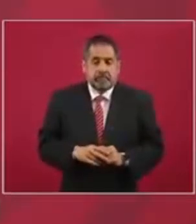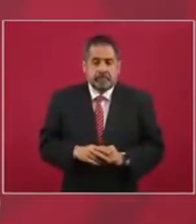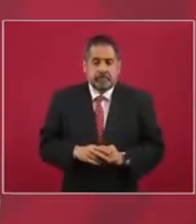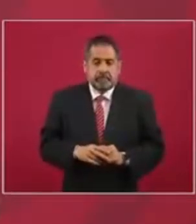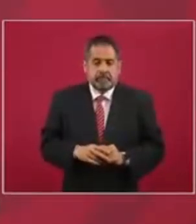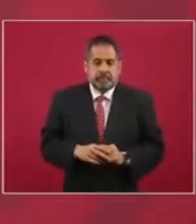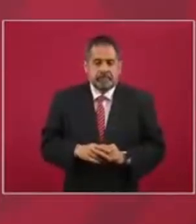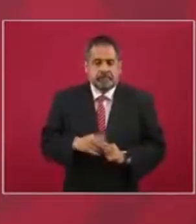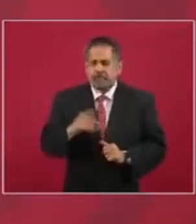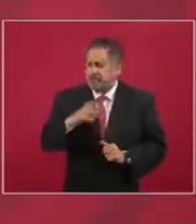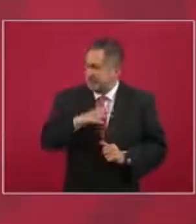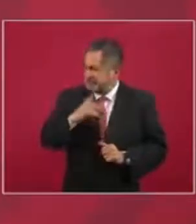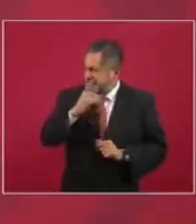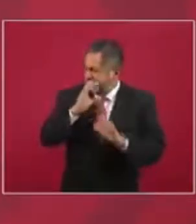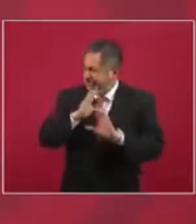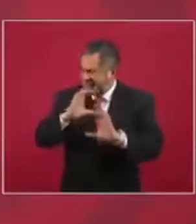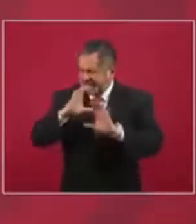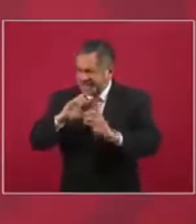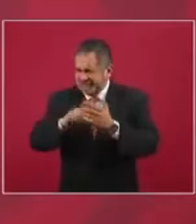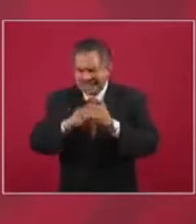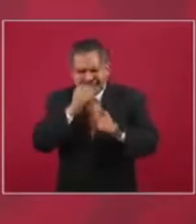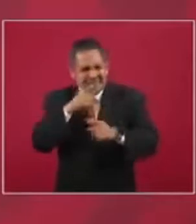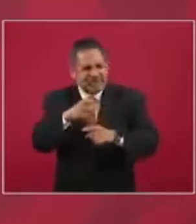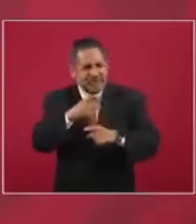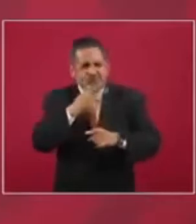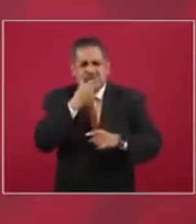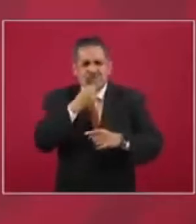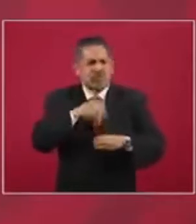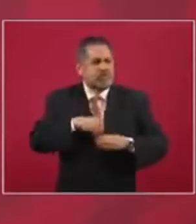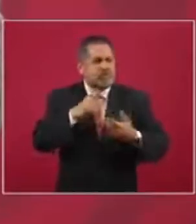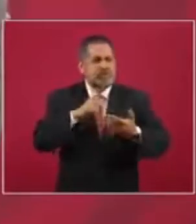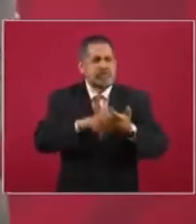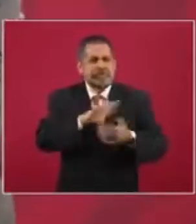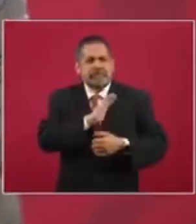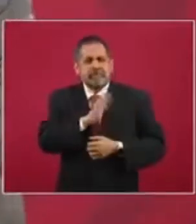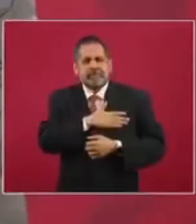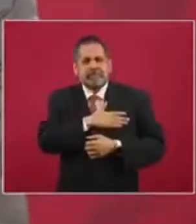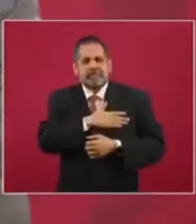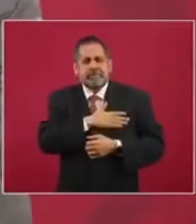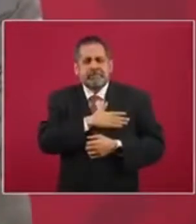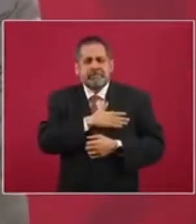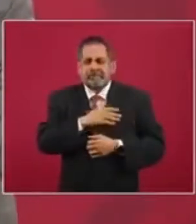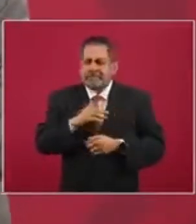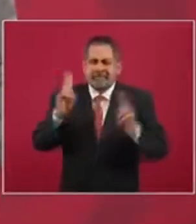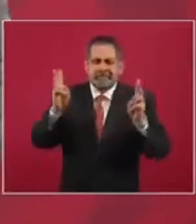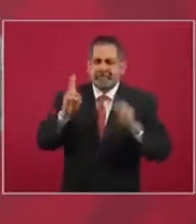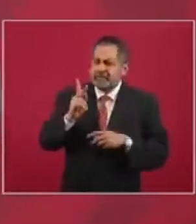Hay una canción de un poeta español, Por la libertad.